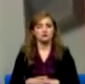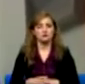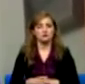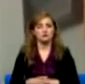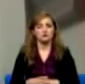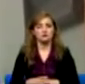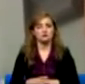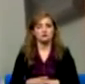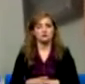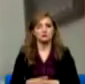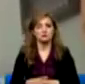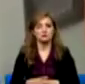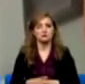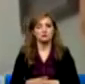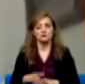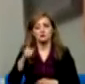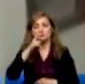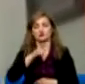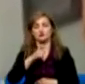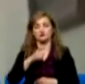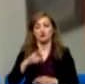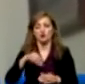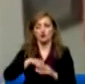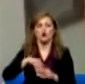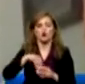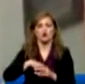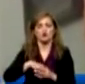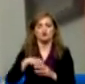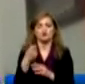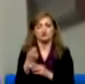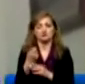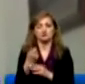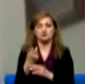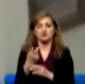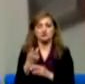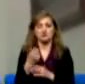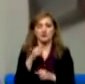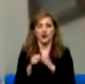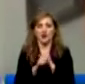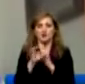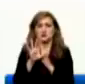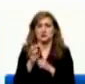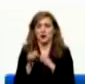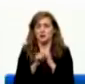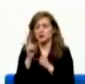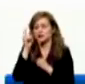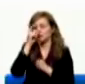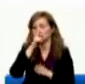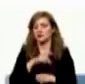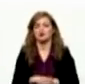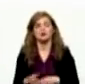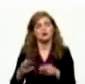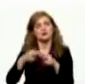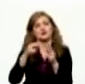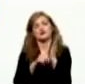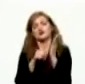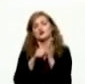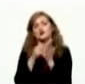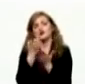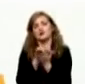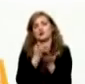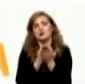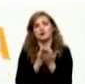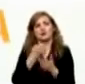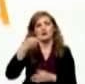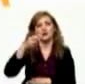pues sería muy difícil reunir cierta cantidad de dinero ni siquiera en 5 años. Los exministros de Economía Fausto Herrera